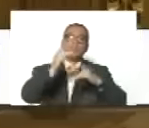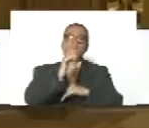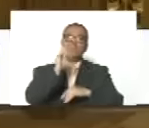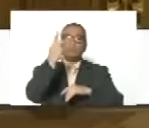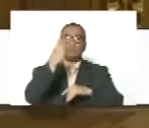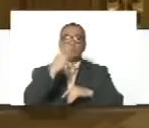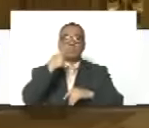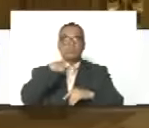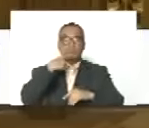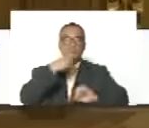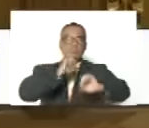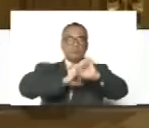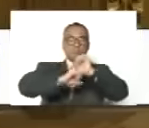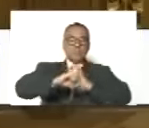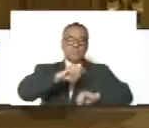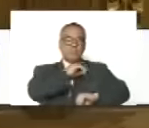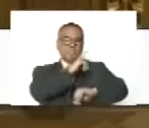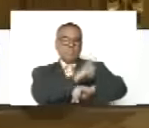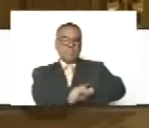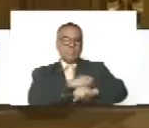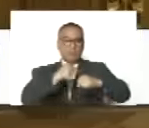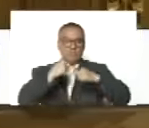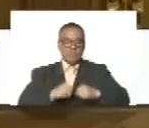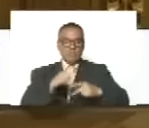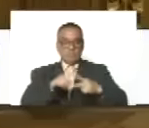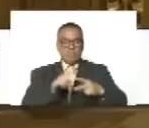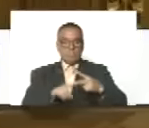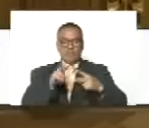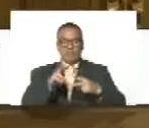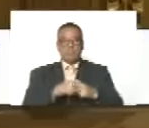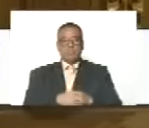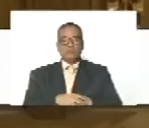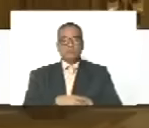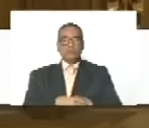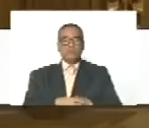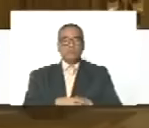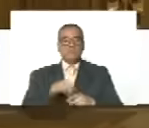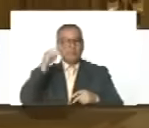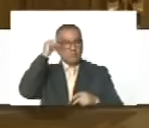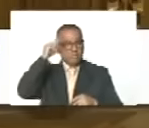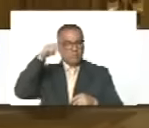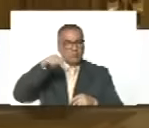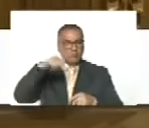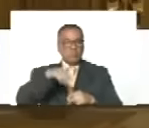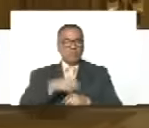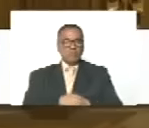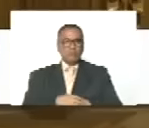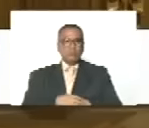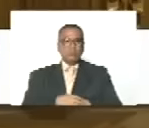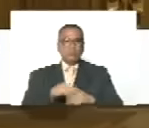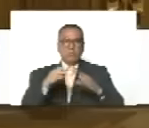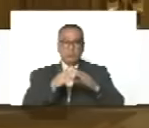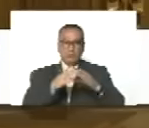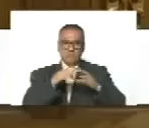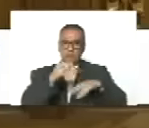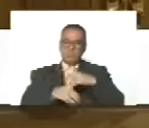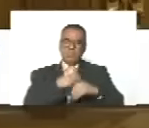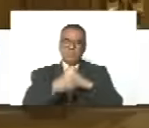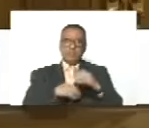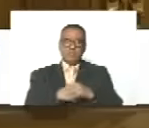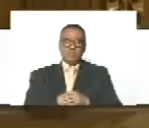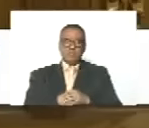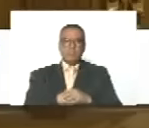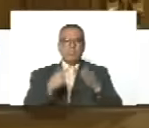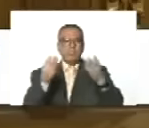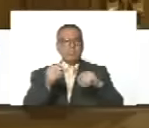primero, debe rechazar con fuerza y contundencia lo segundo. Al día de hoy, el asunto sigue siendo,